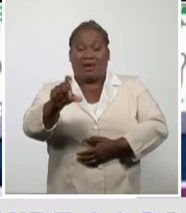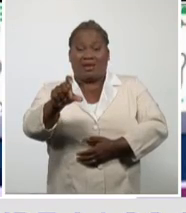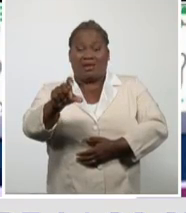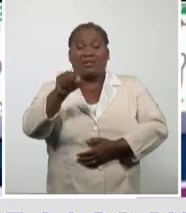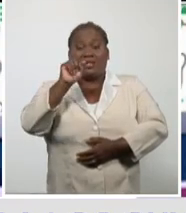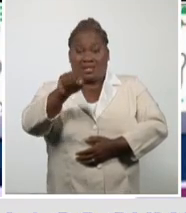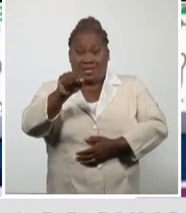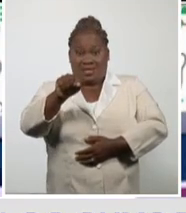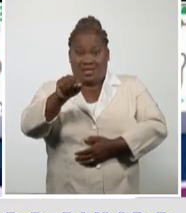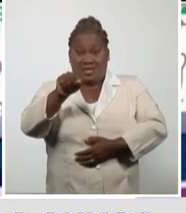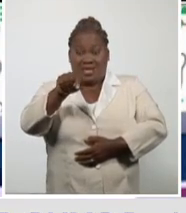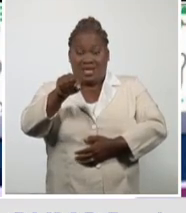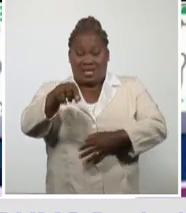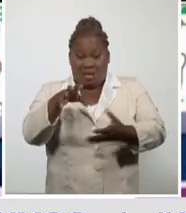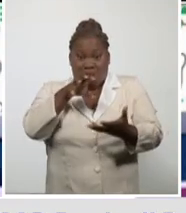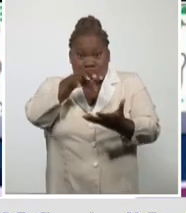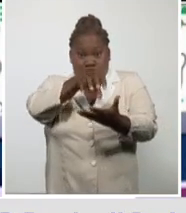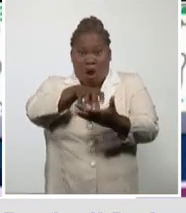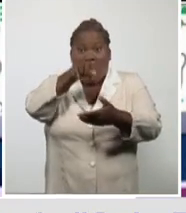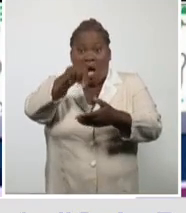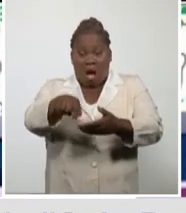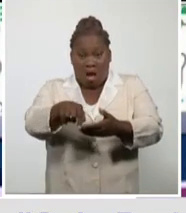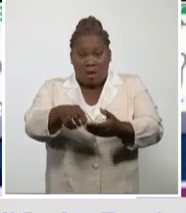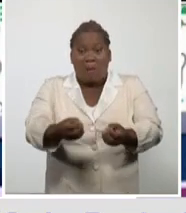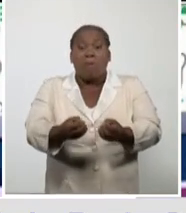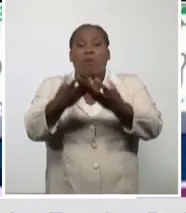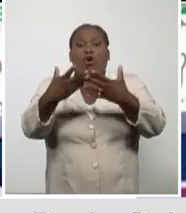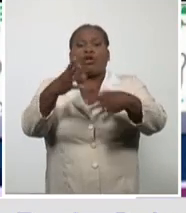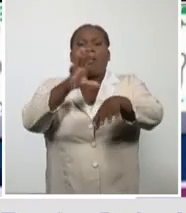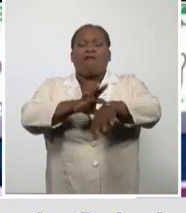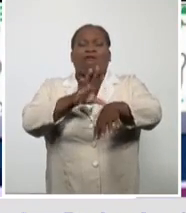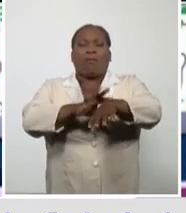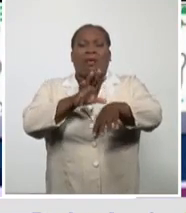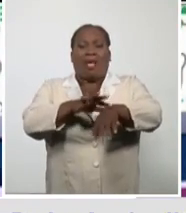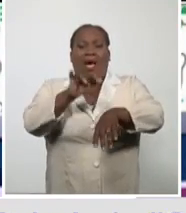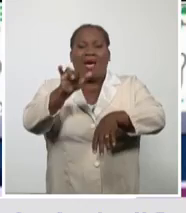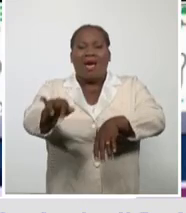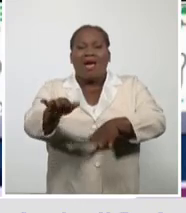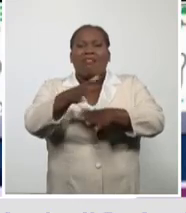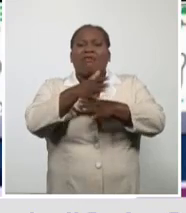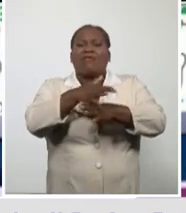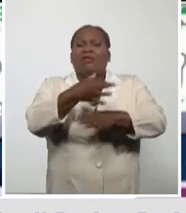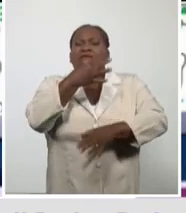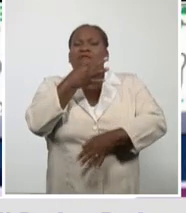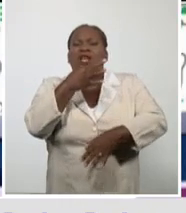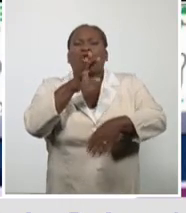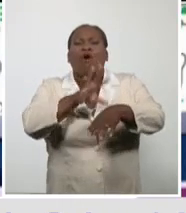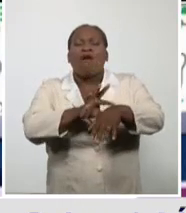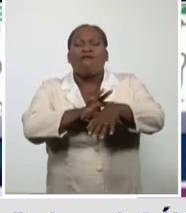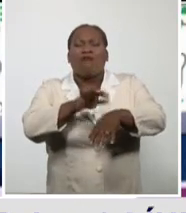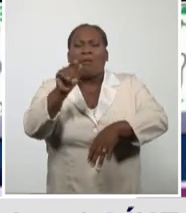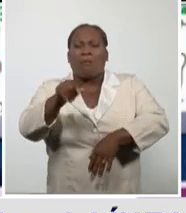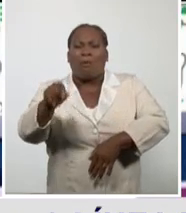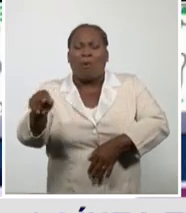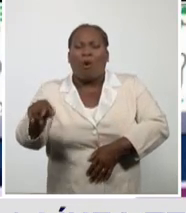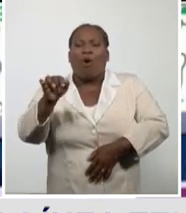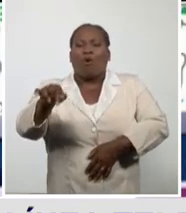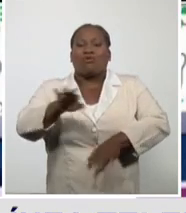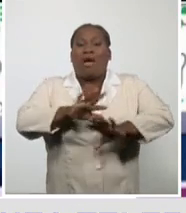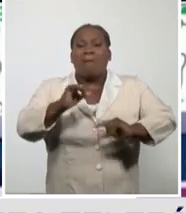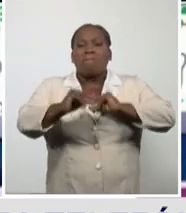epicentro de un brote local allí en este lugar donde varios ancianos enfermaron con la COVID-19 y cómo ya poco a poco